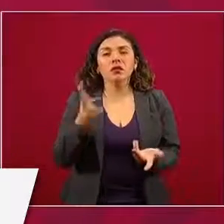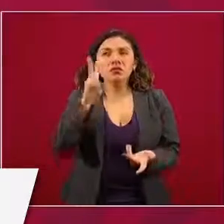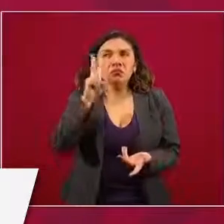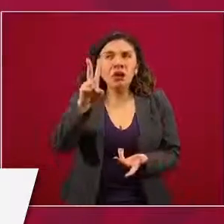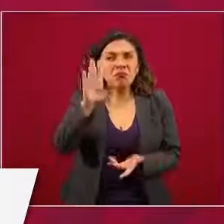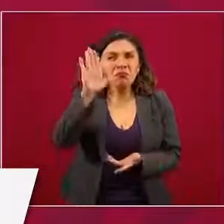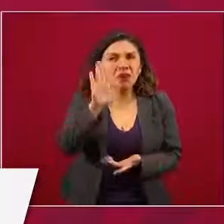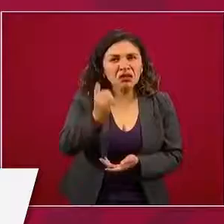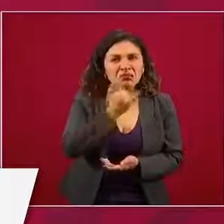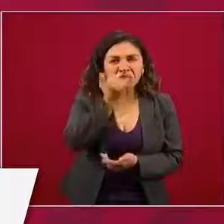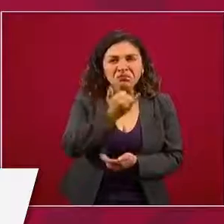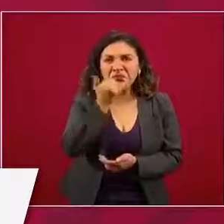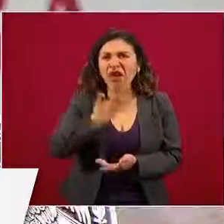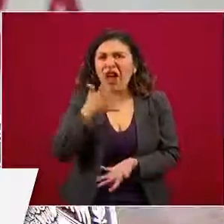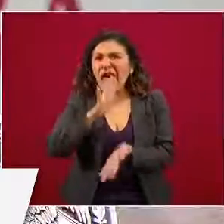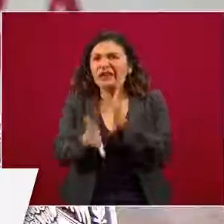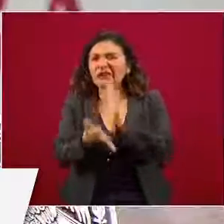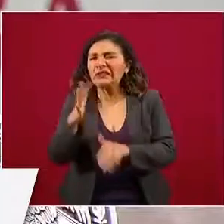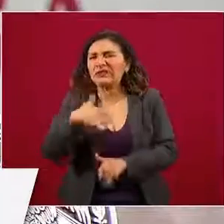indicios de corrupción,